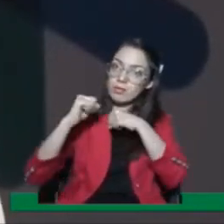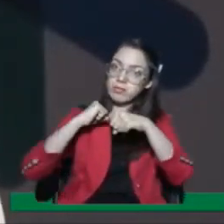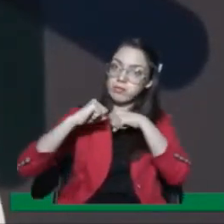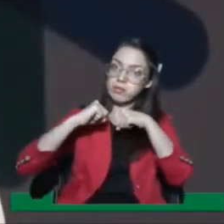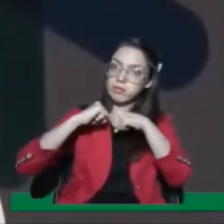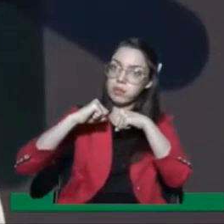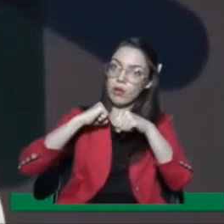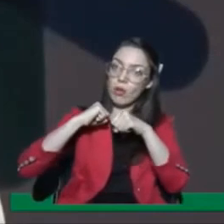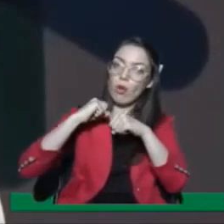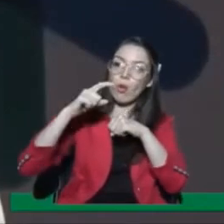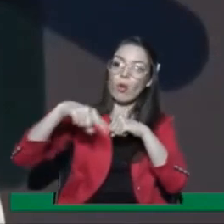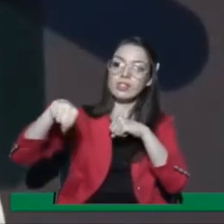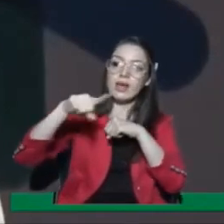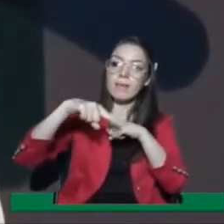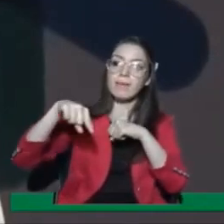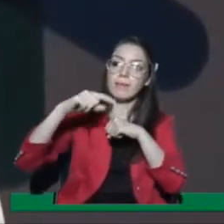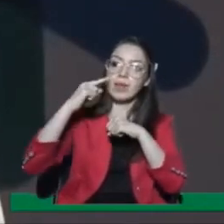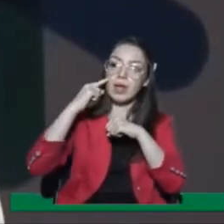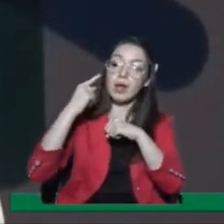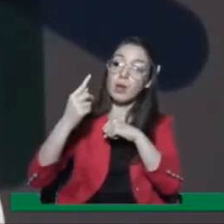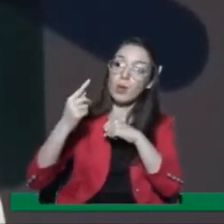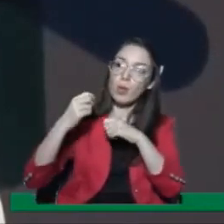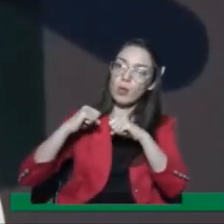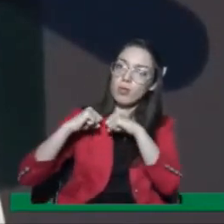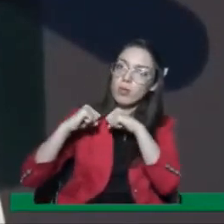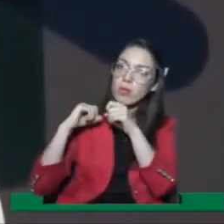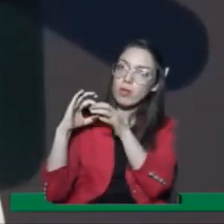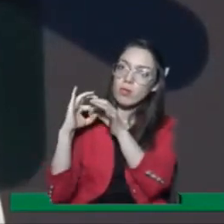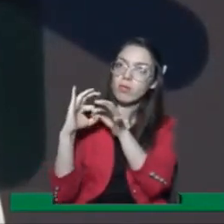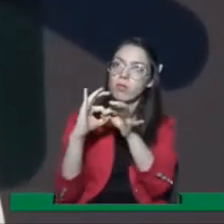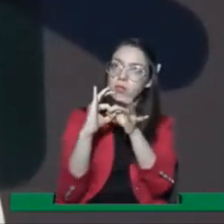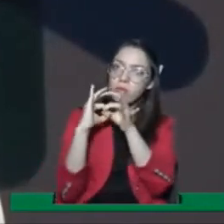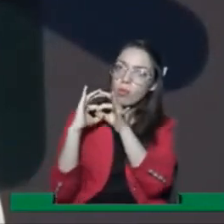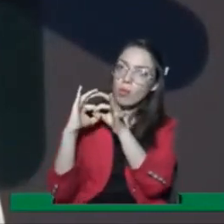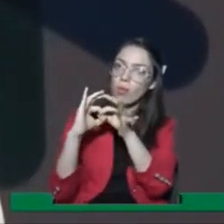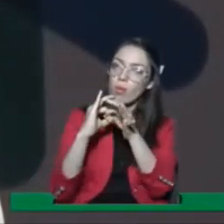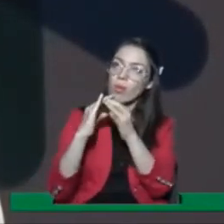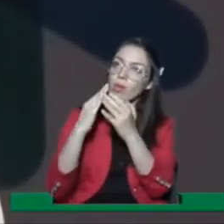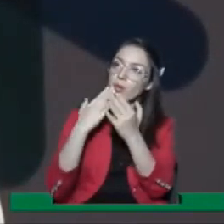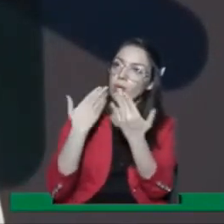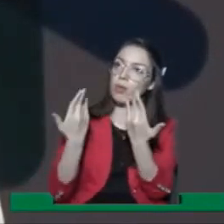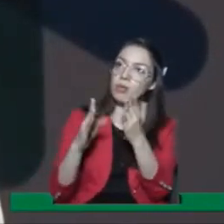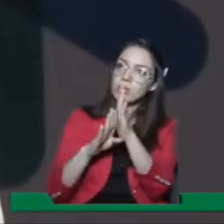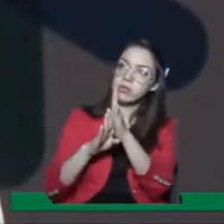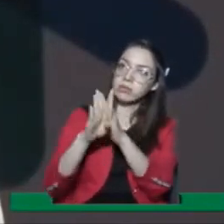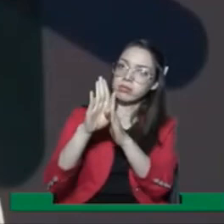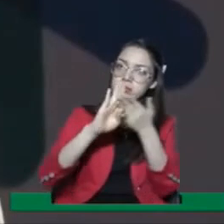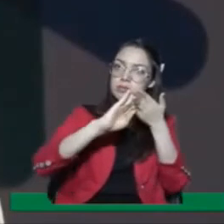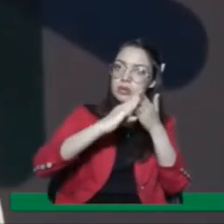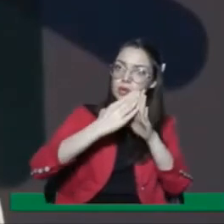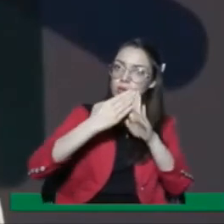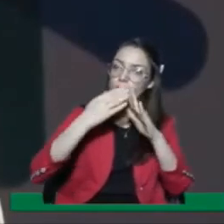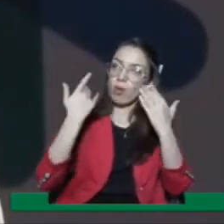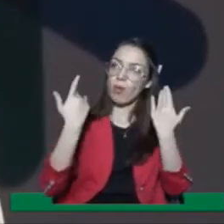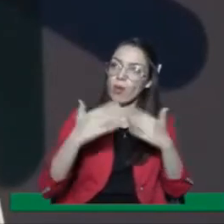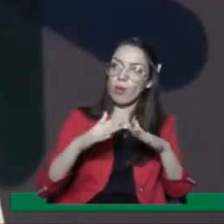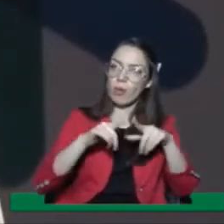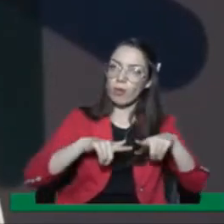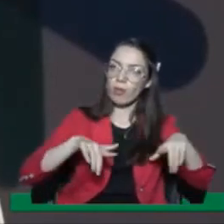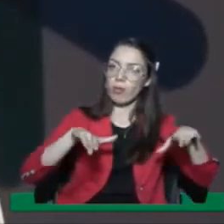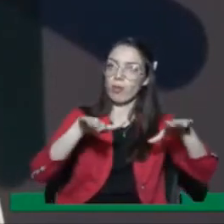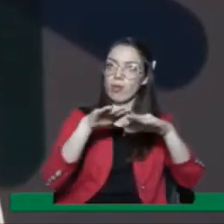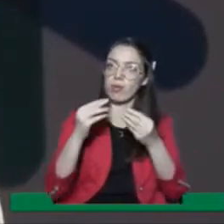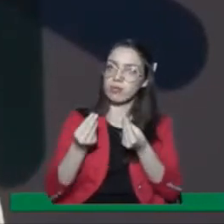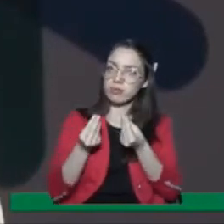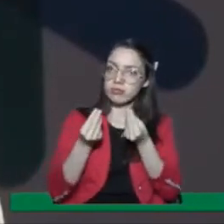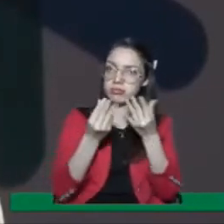el trabajo asociativo el trabajo colectivo para desarrollar nuestras comunidades y nuestro territorio y también